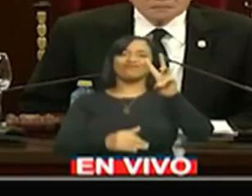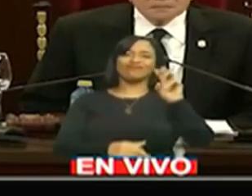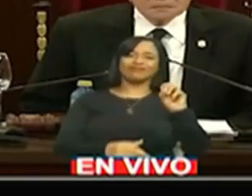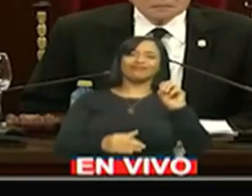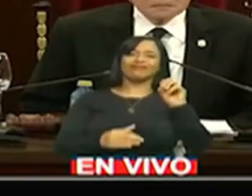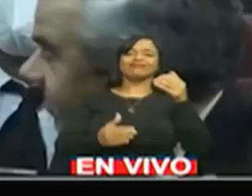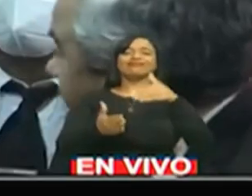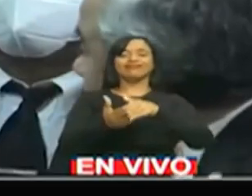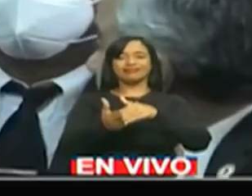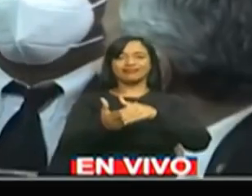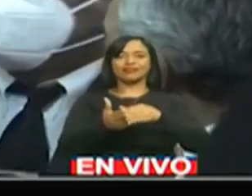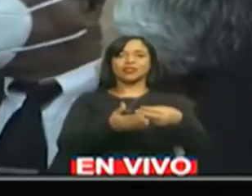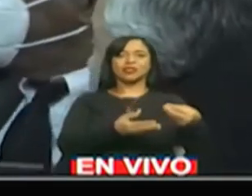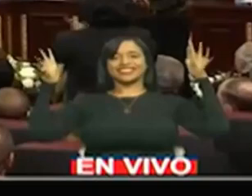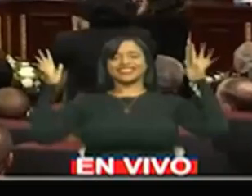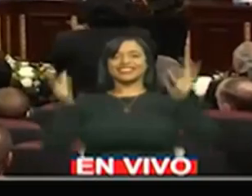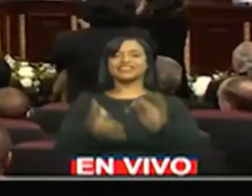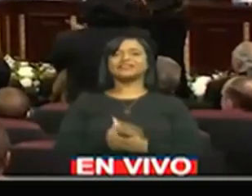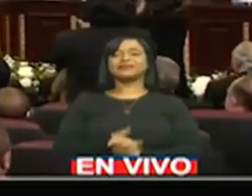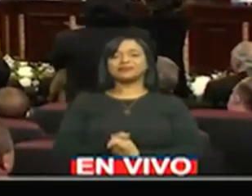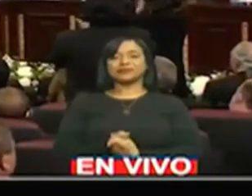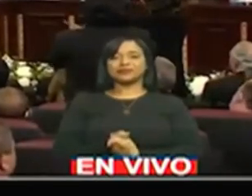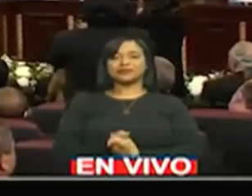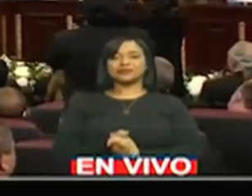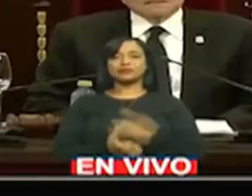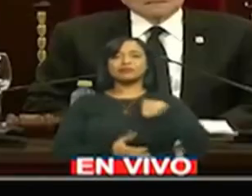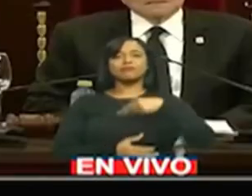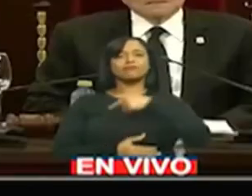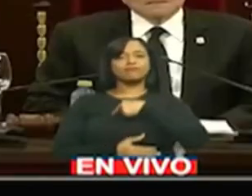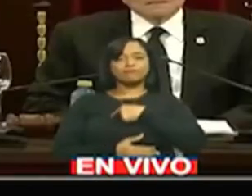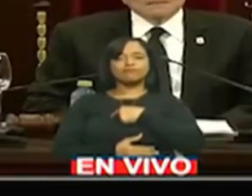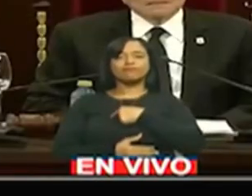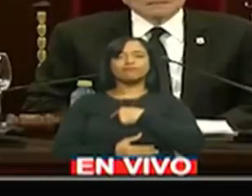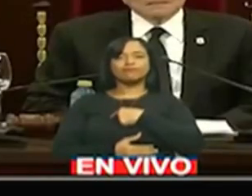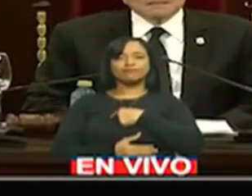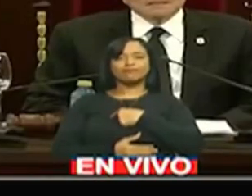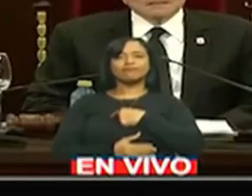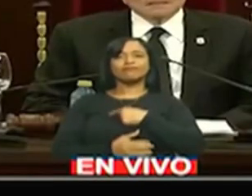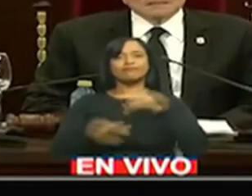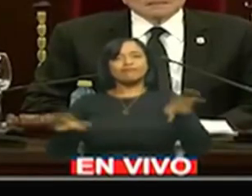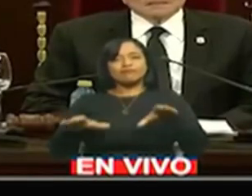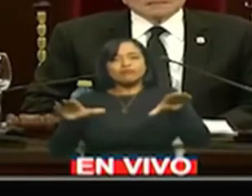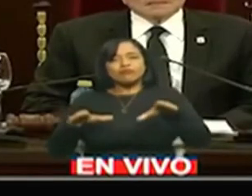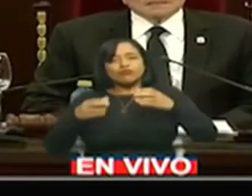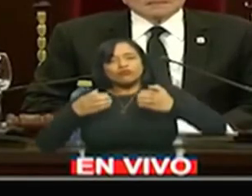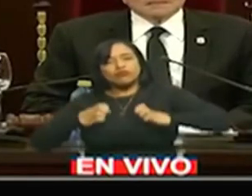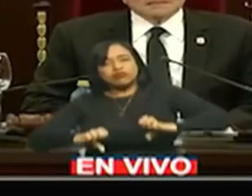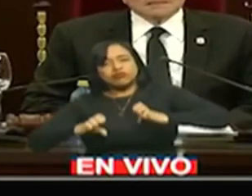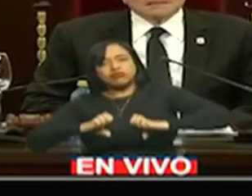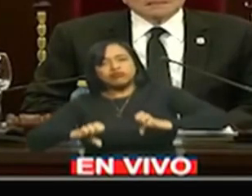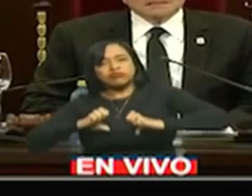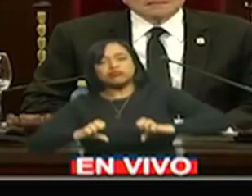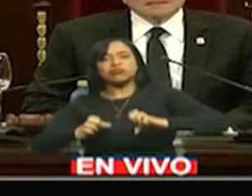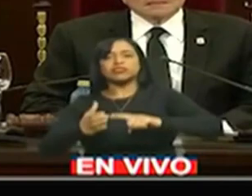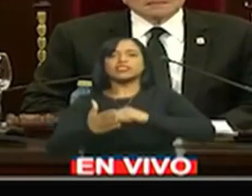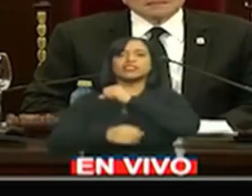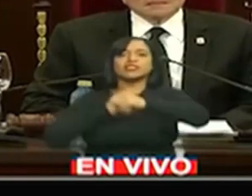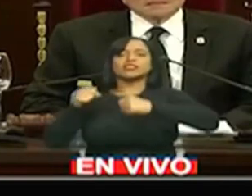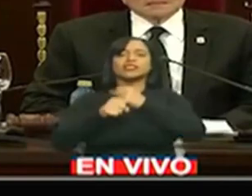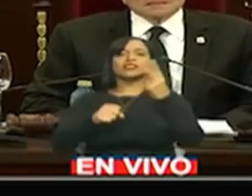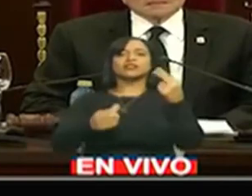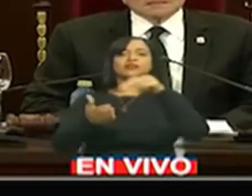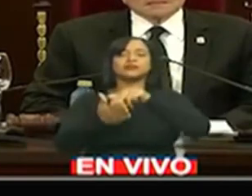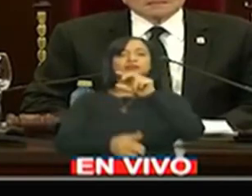increíblemente con el mismo presupuesto, estamos haciendo un especial esfuerzo para que en este año